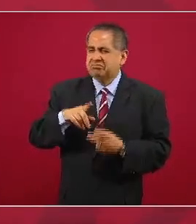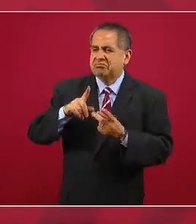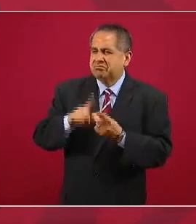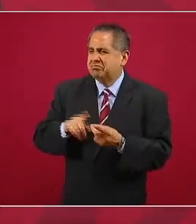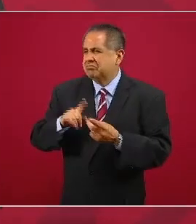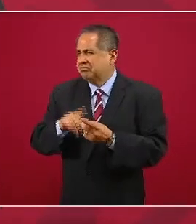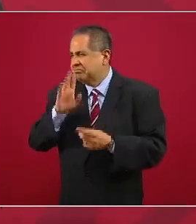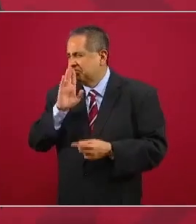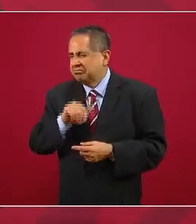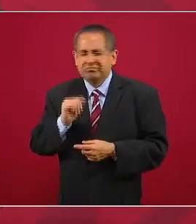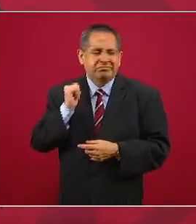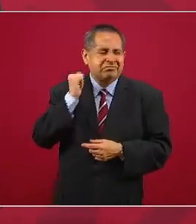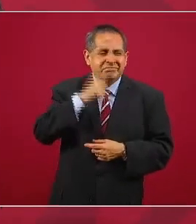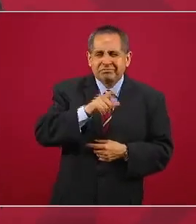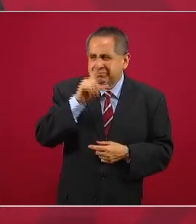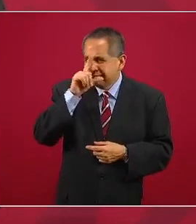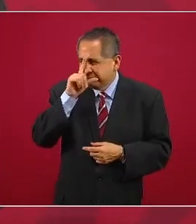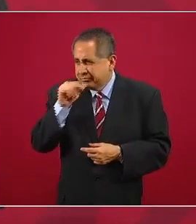cualquier